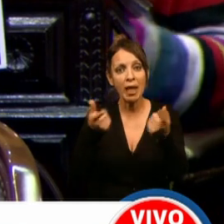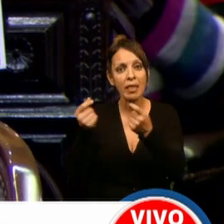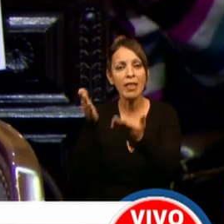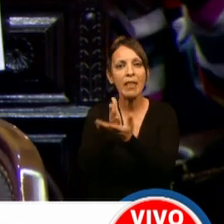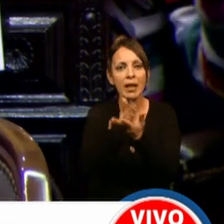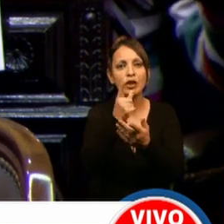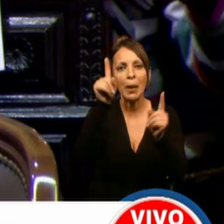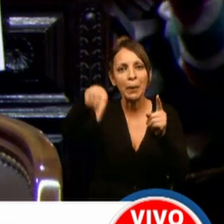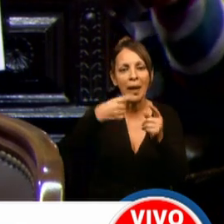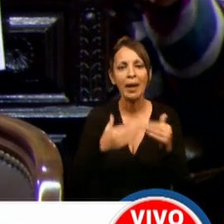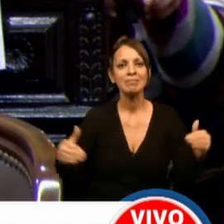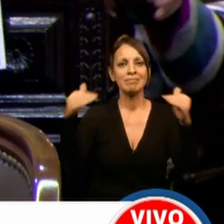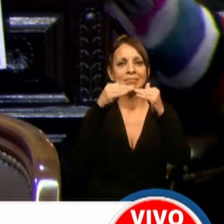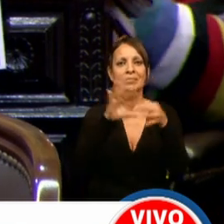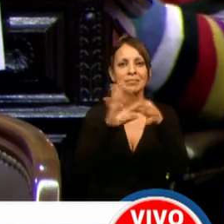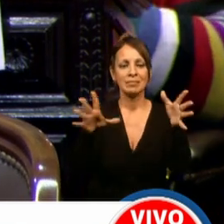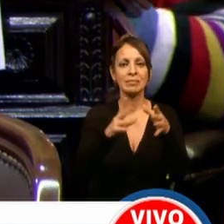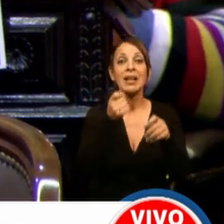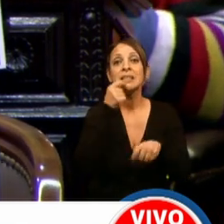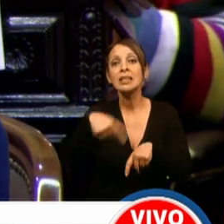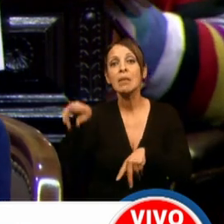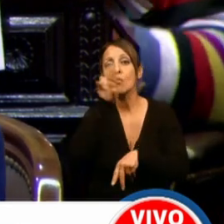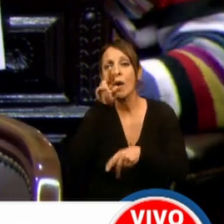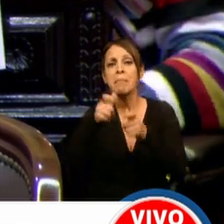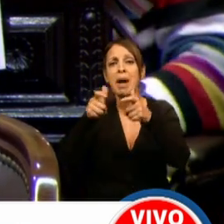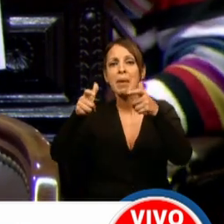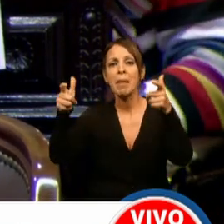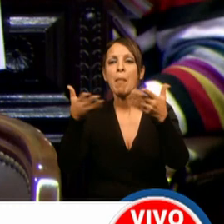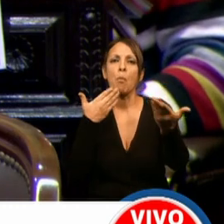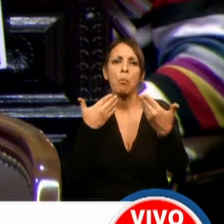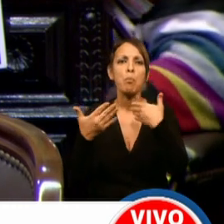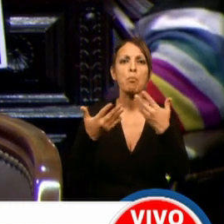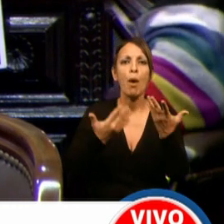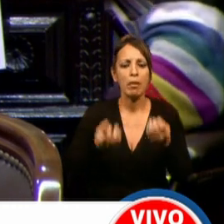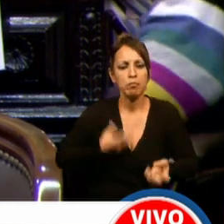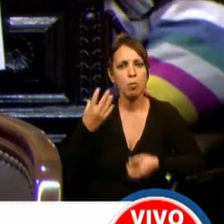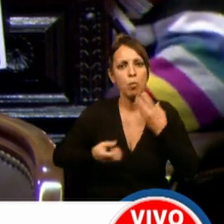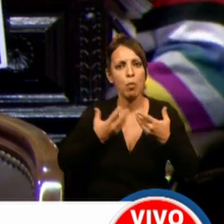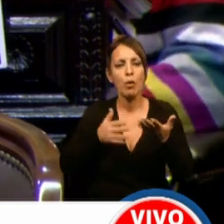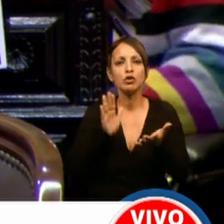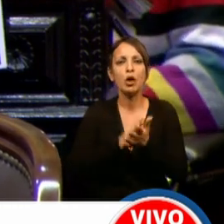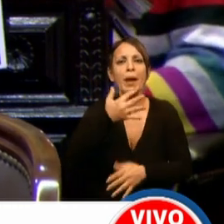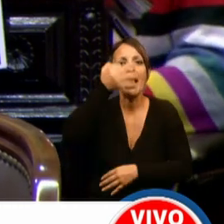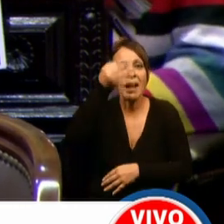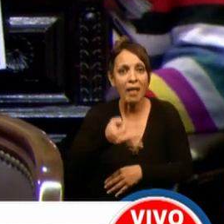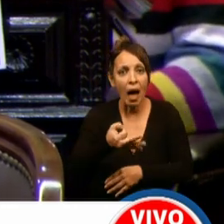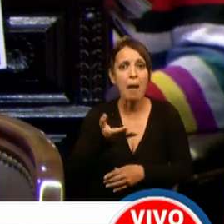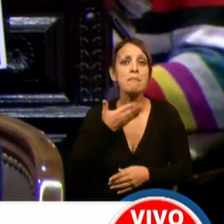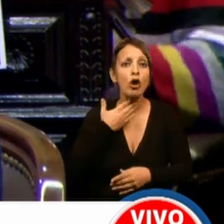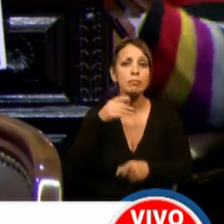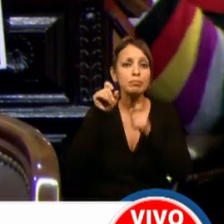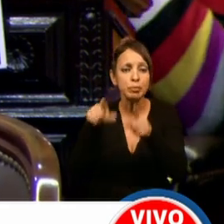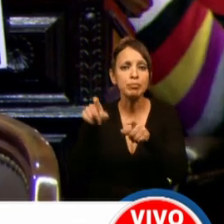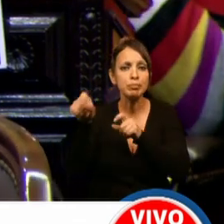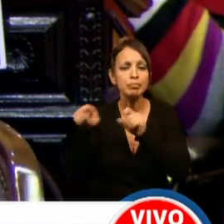inclusiva más democrática en la medida en que más mujeres puedan hablar de lo que pasa en nuestra realidad más voces de